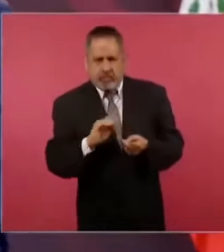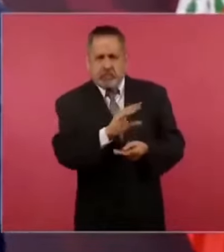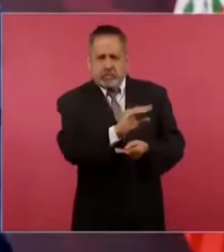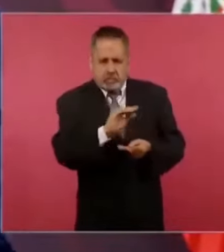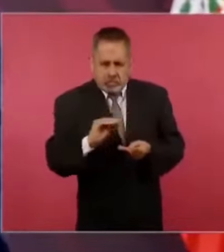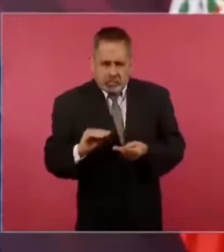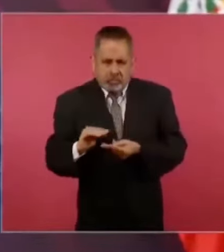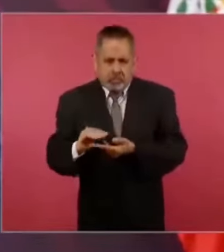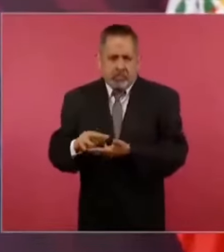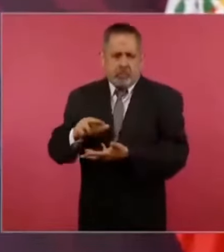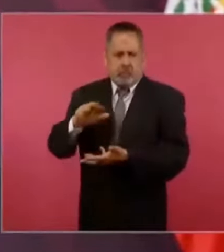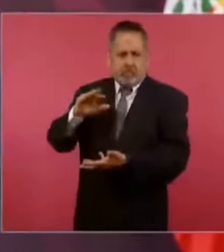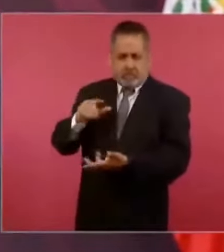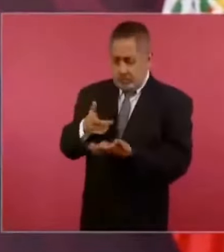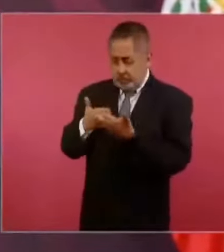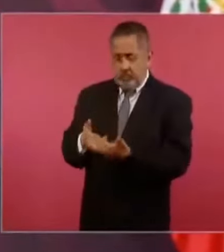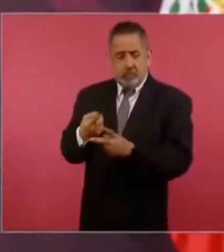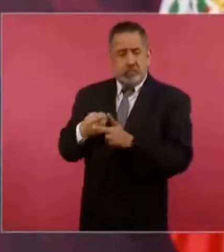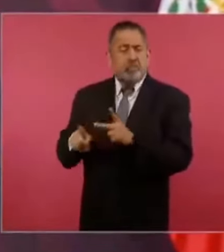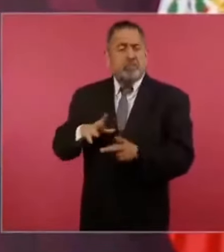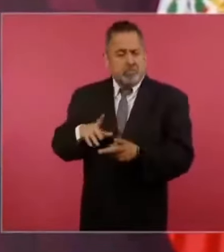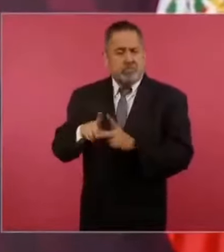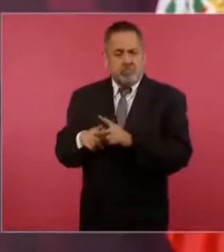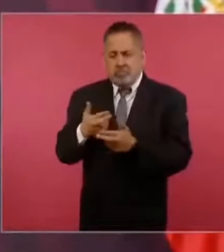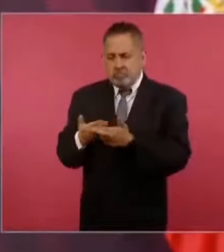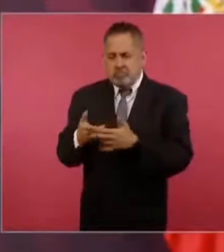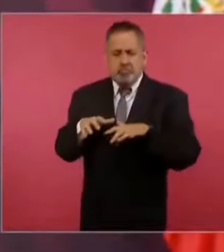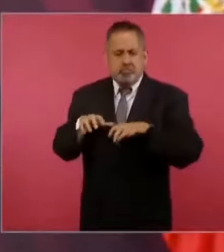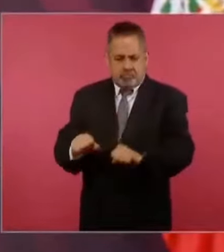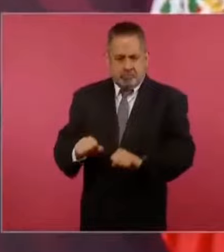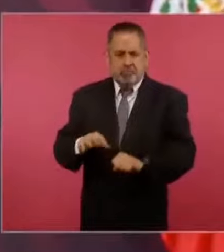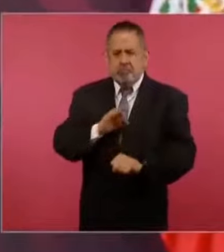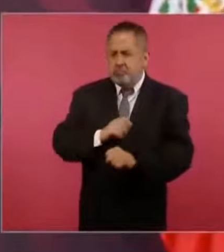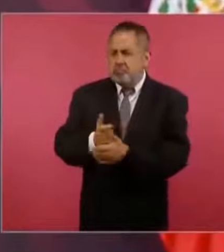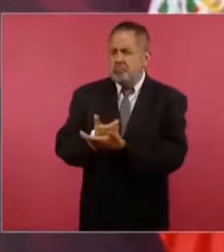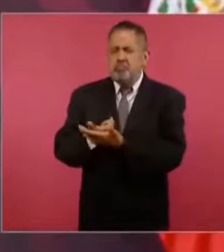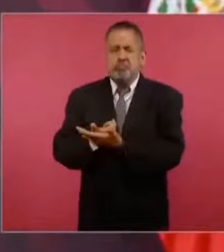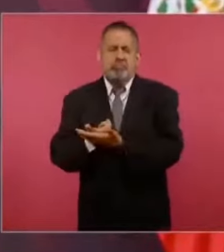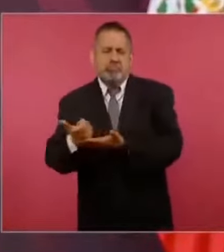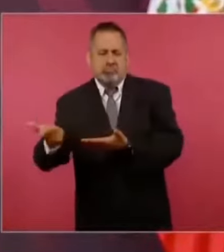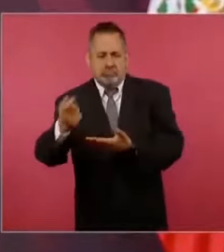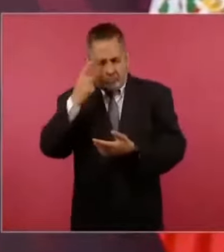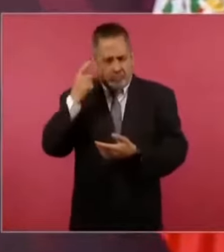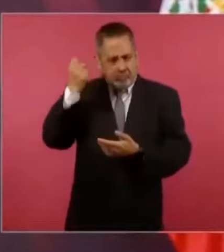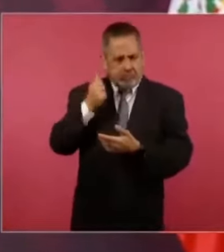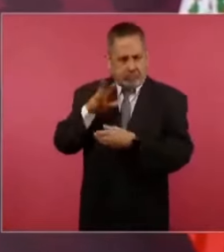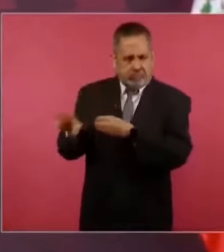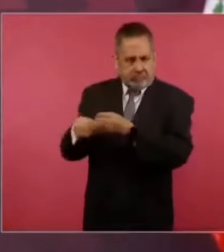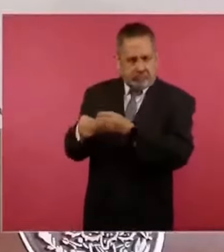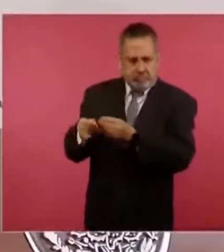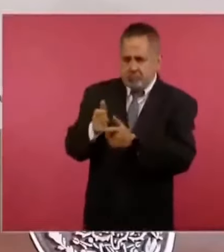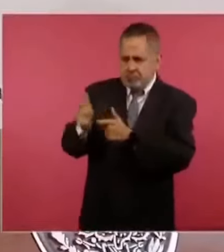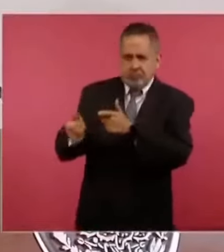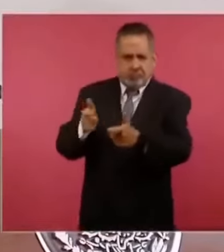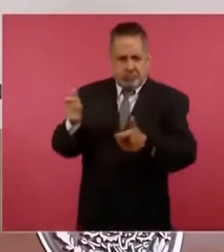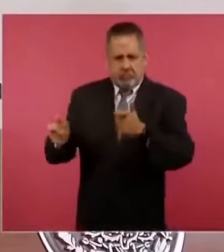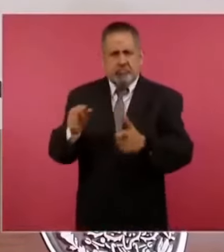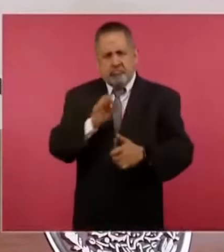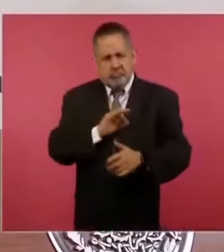desde el inicio va alcanzar para compensar a los trabajadores